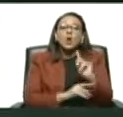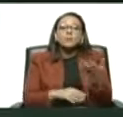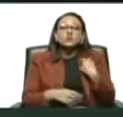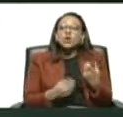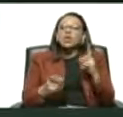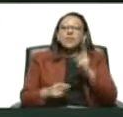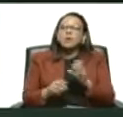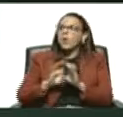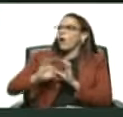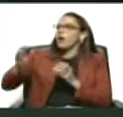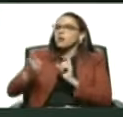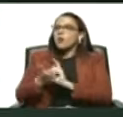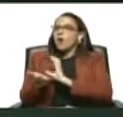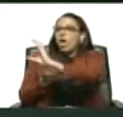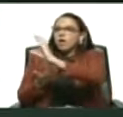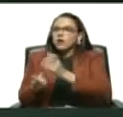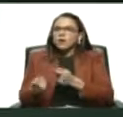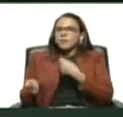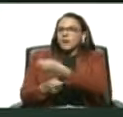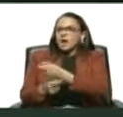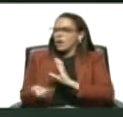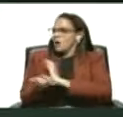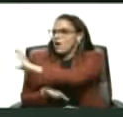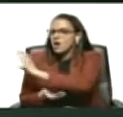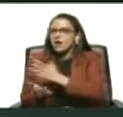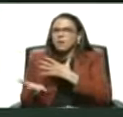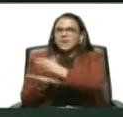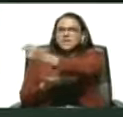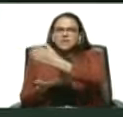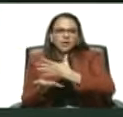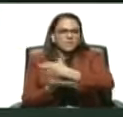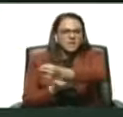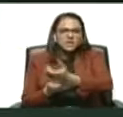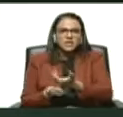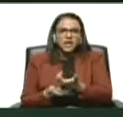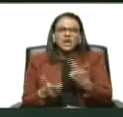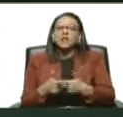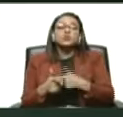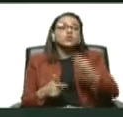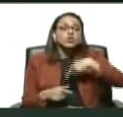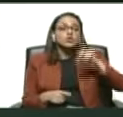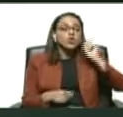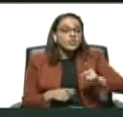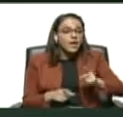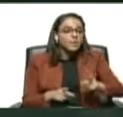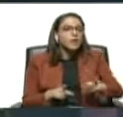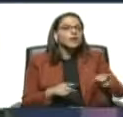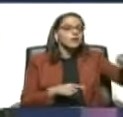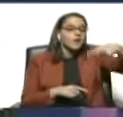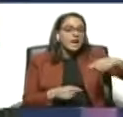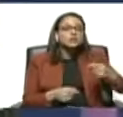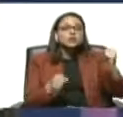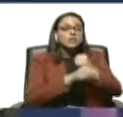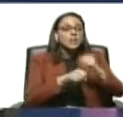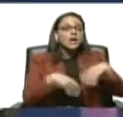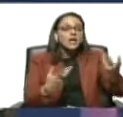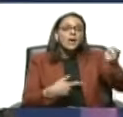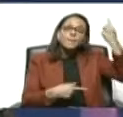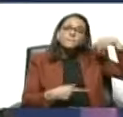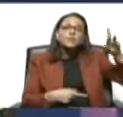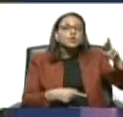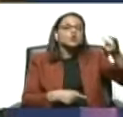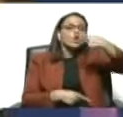a los intereses geopolíticos de los Estados Unidos en nuestra región, que es apropiarse ilegítimamente de los